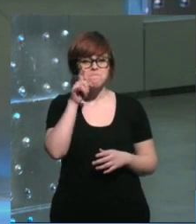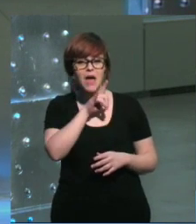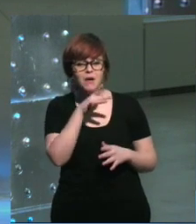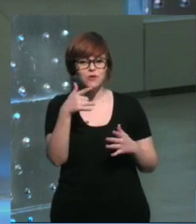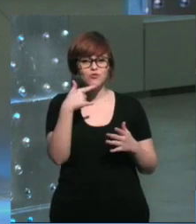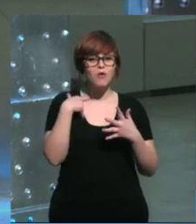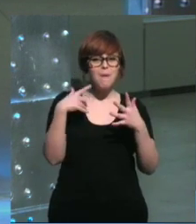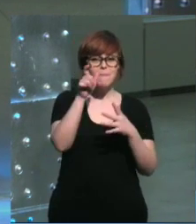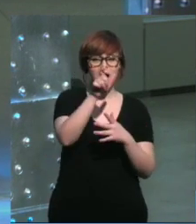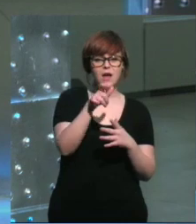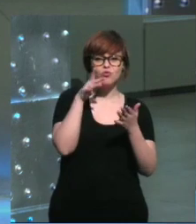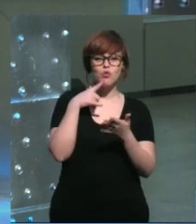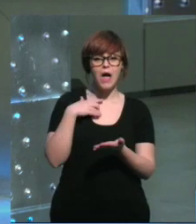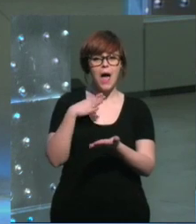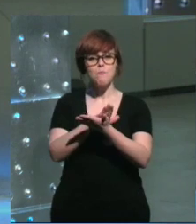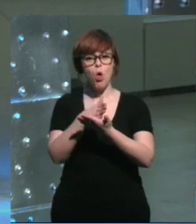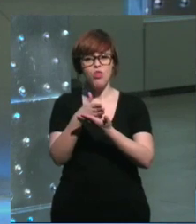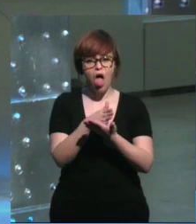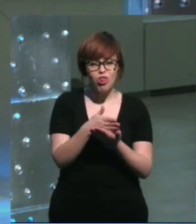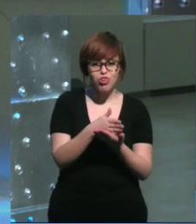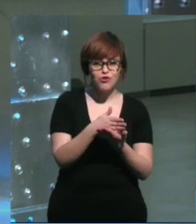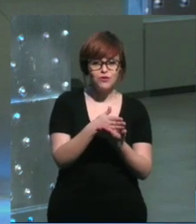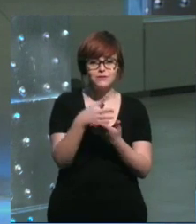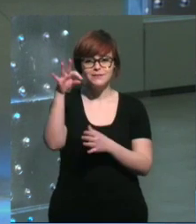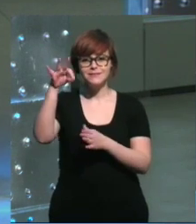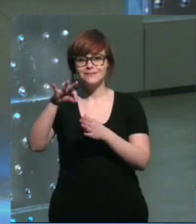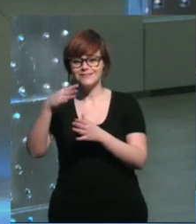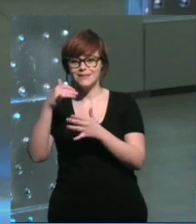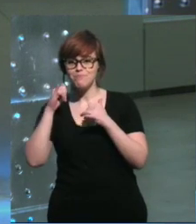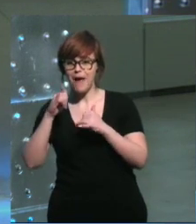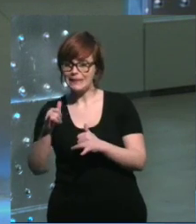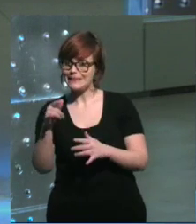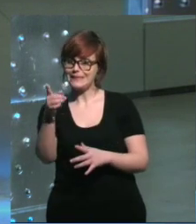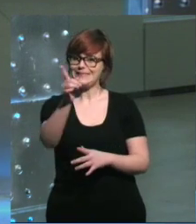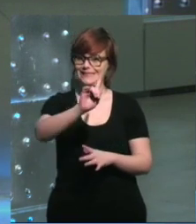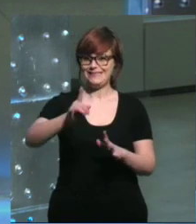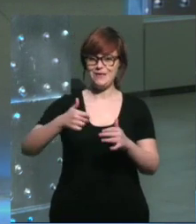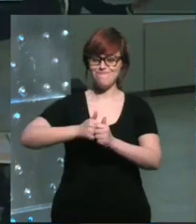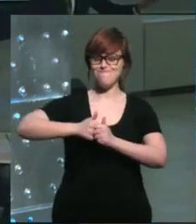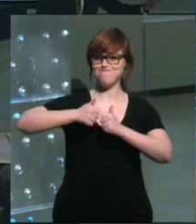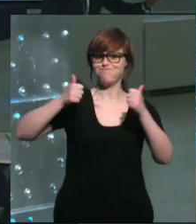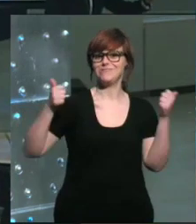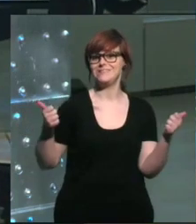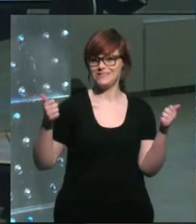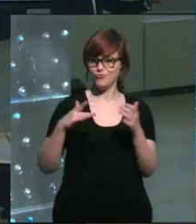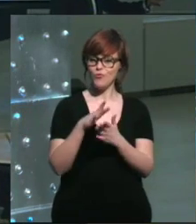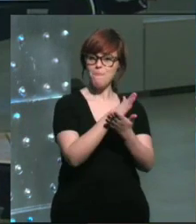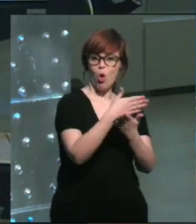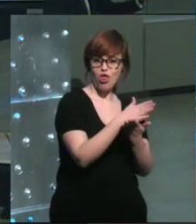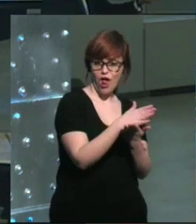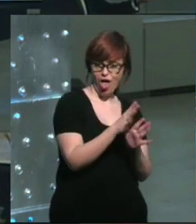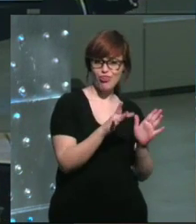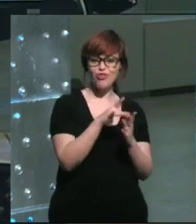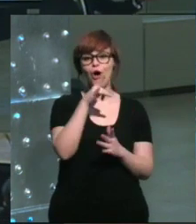en la misma frase, moderado y Tea Party. Estarás de broma, porque ni moderado ni Tea Party no tiene nada. No.